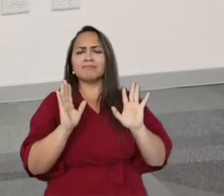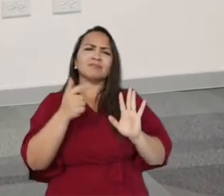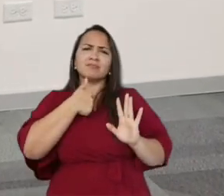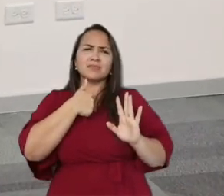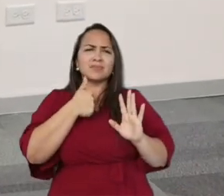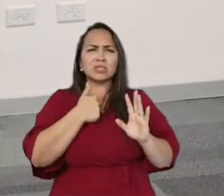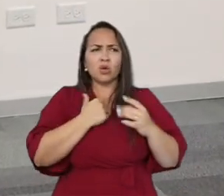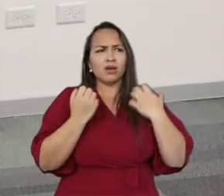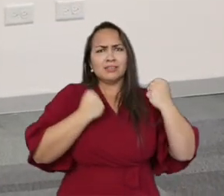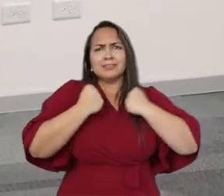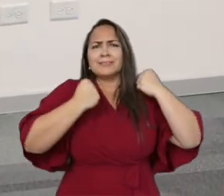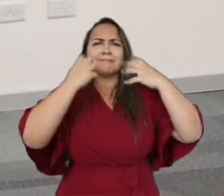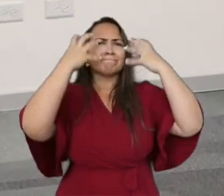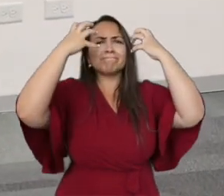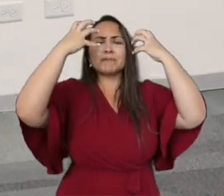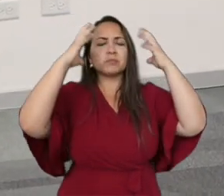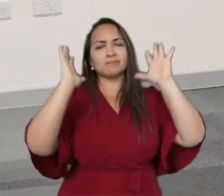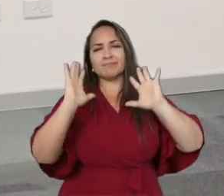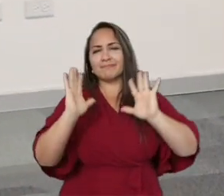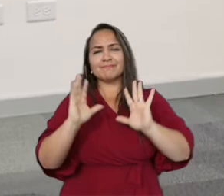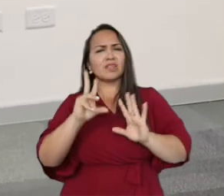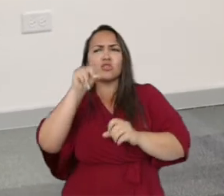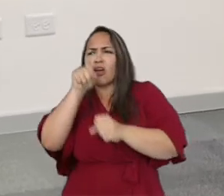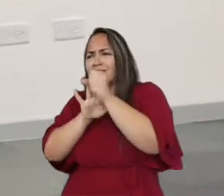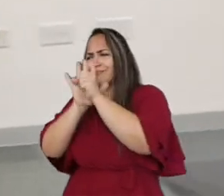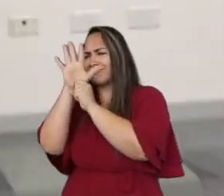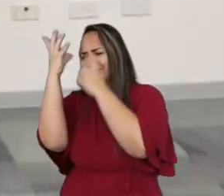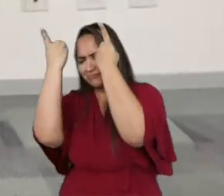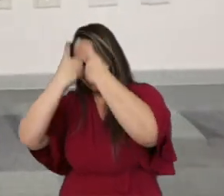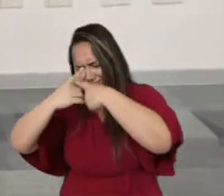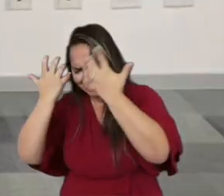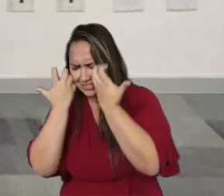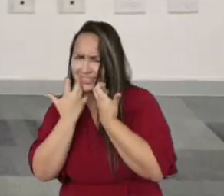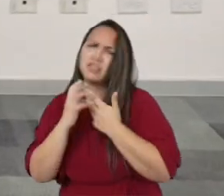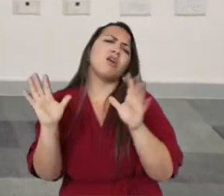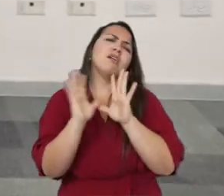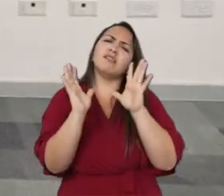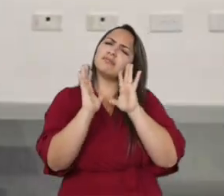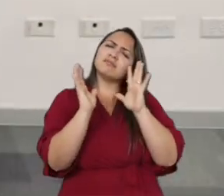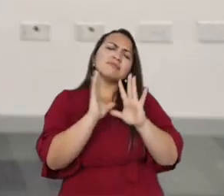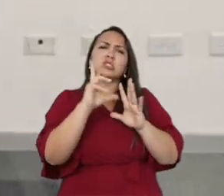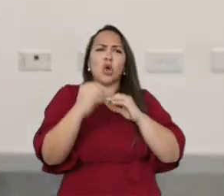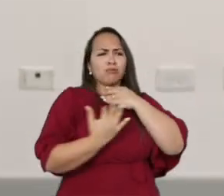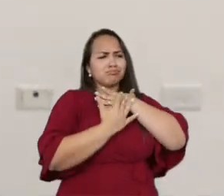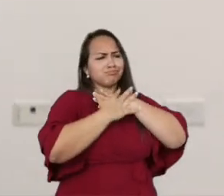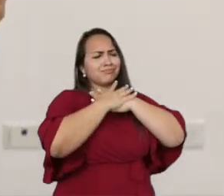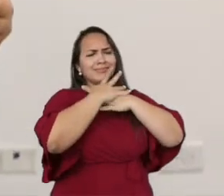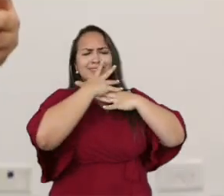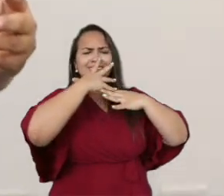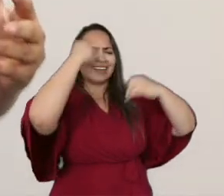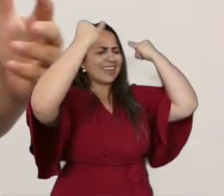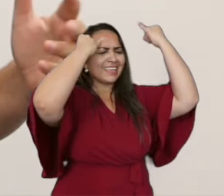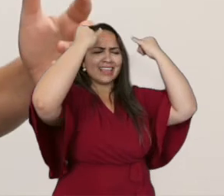no debemos llenarnos de ansiedad, no debemos llenarnos de depresión, no debemos llenarnos